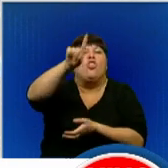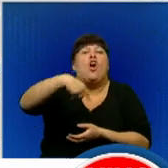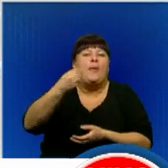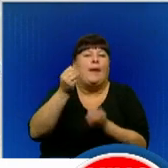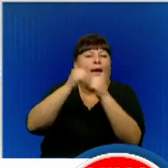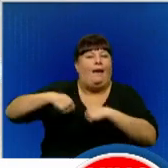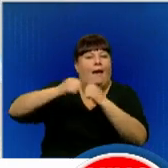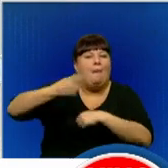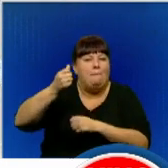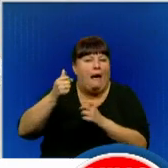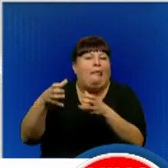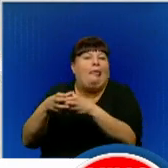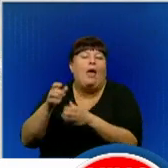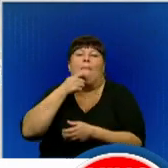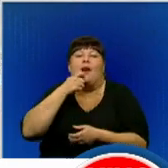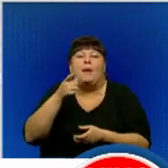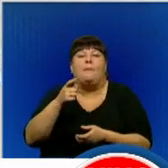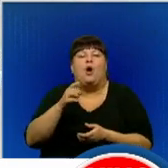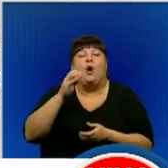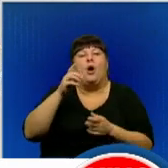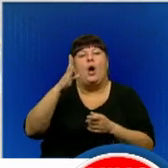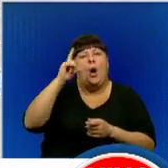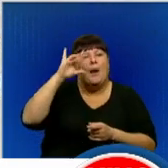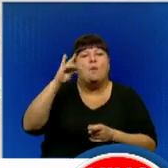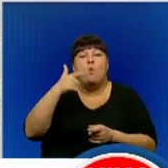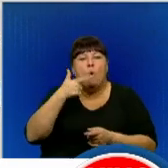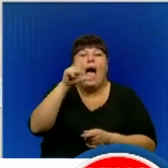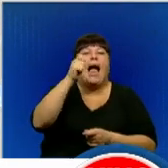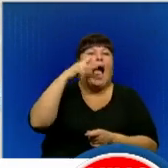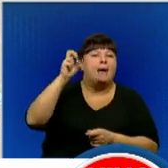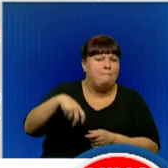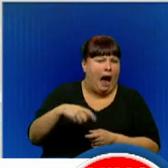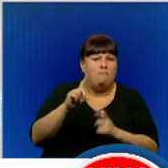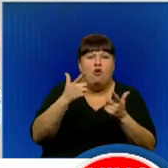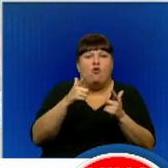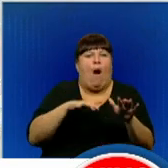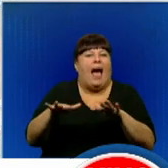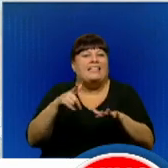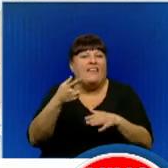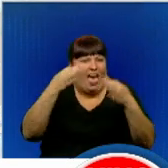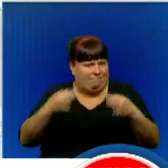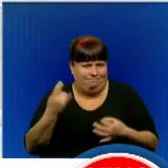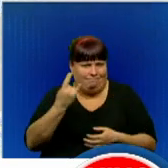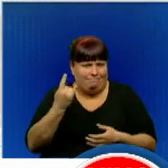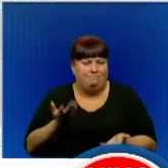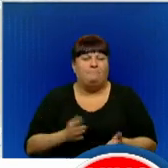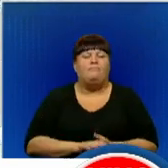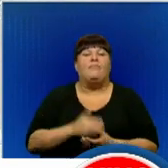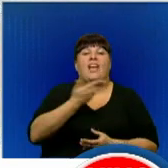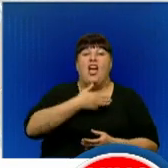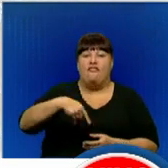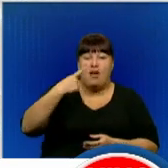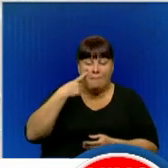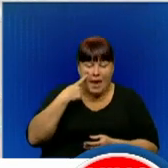paraísos fiscales diminutos como ver nudos bermudas o caimán donde no tienen ninguna actividad real el fondo monetario